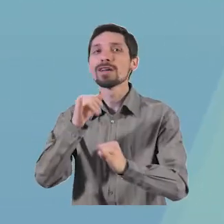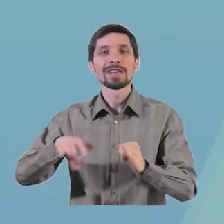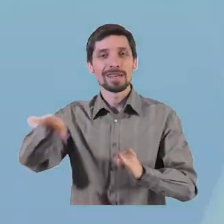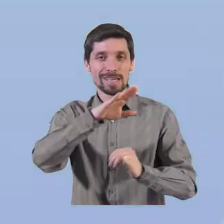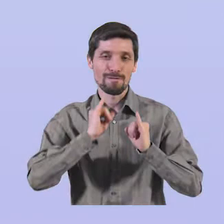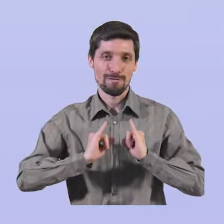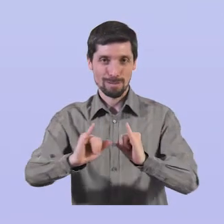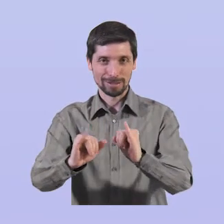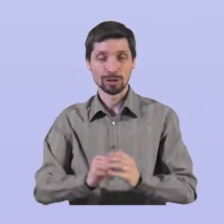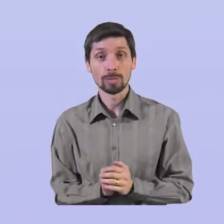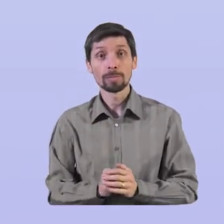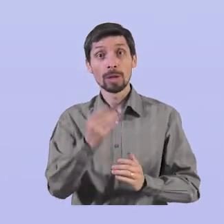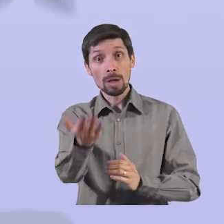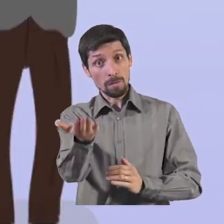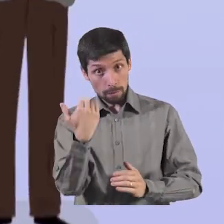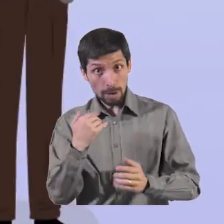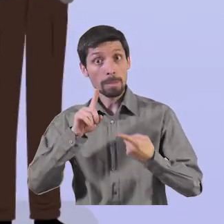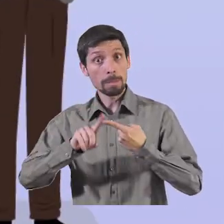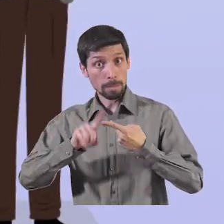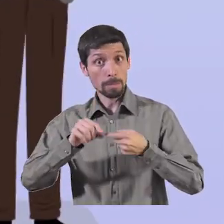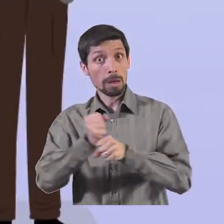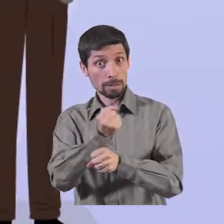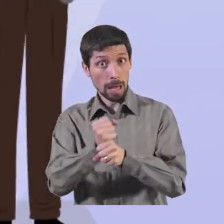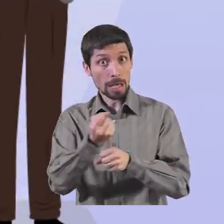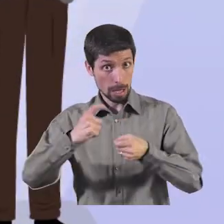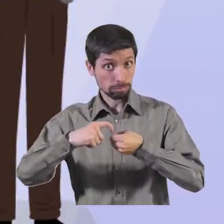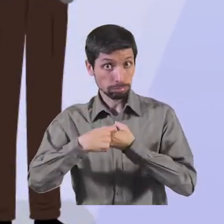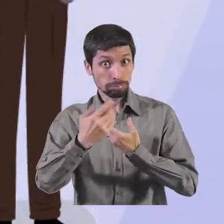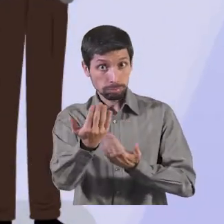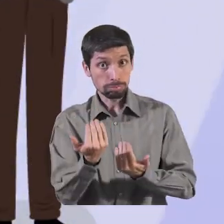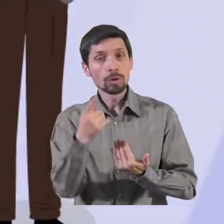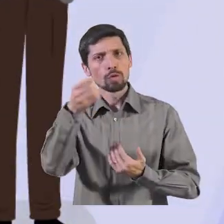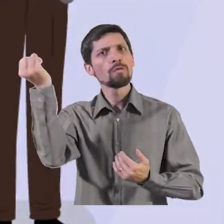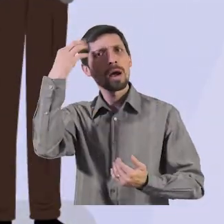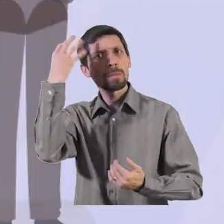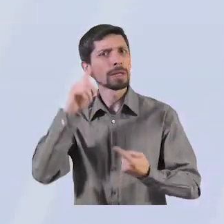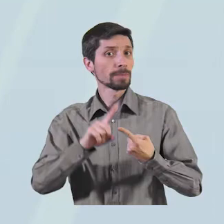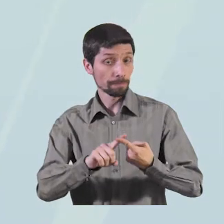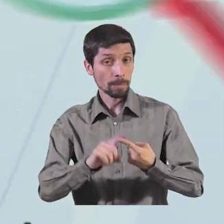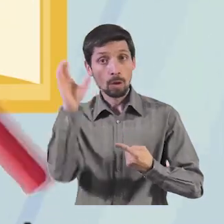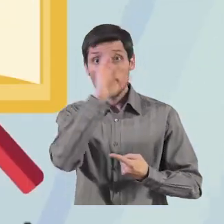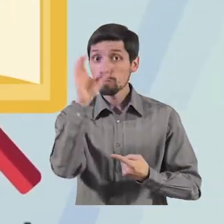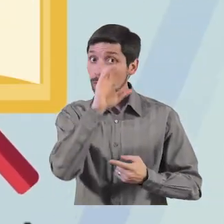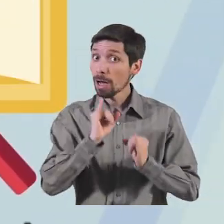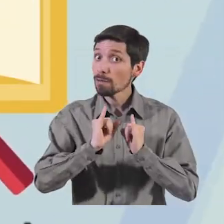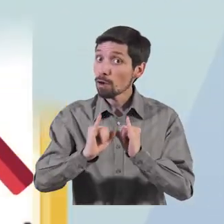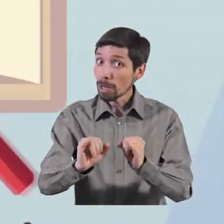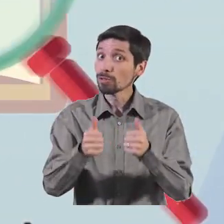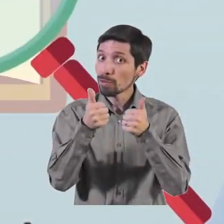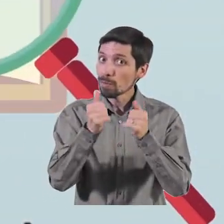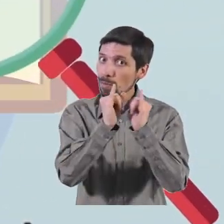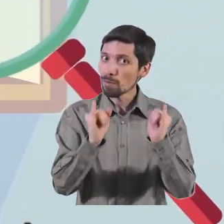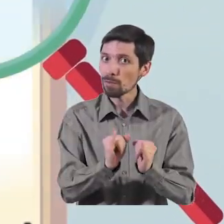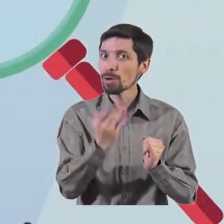información. Ven y participa en nuestros talleres. En ellos aprenderás a buscar información de